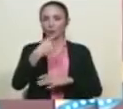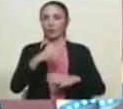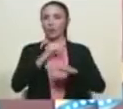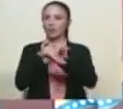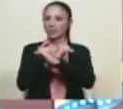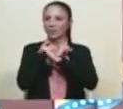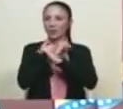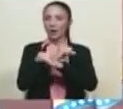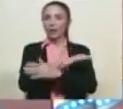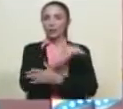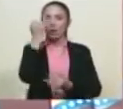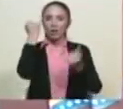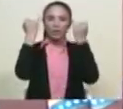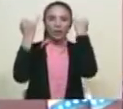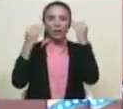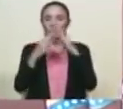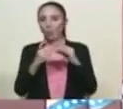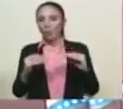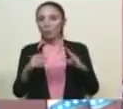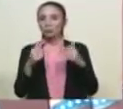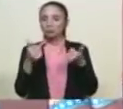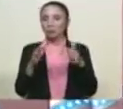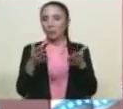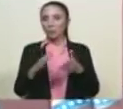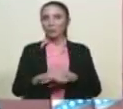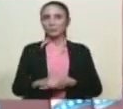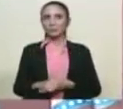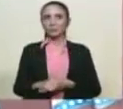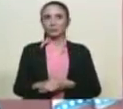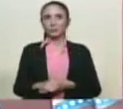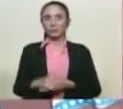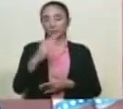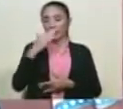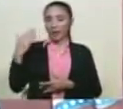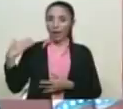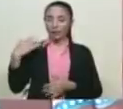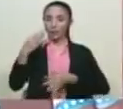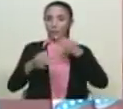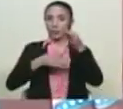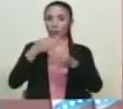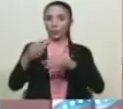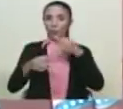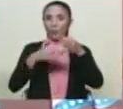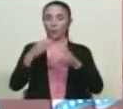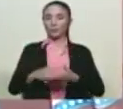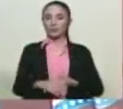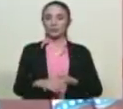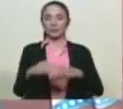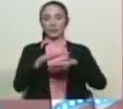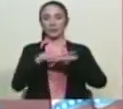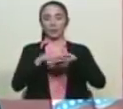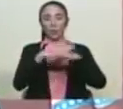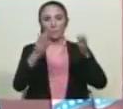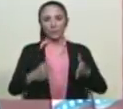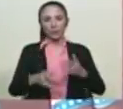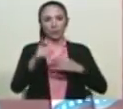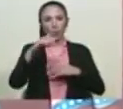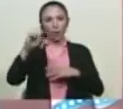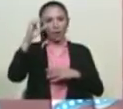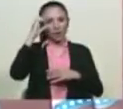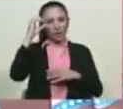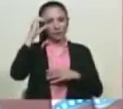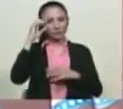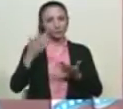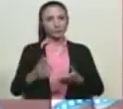sindicales, ideológicas. Como ha dicho nuestro ministro Elías Agua, vicepresidente de gobierno,